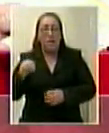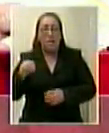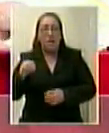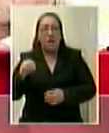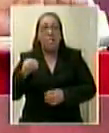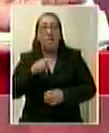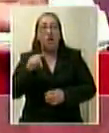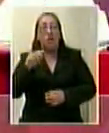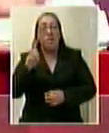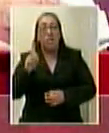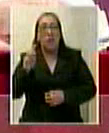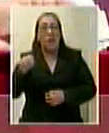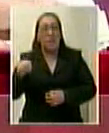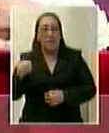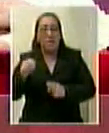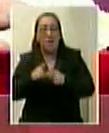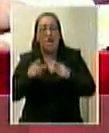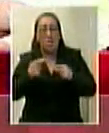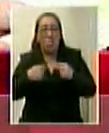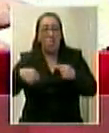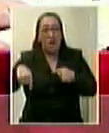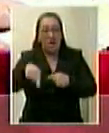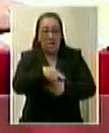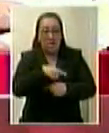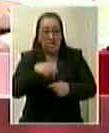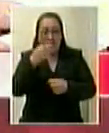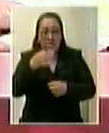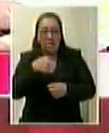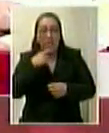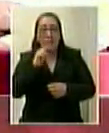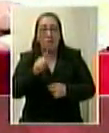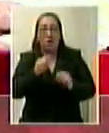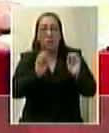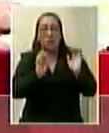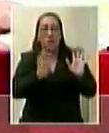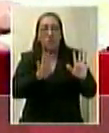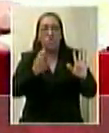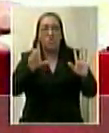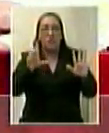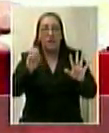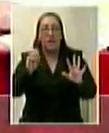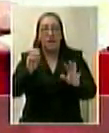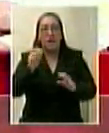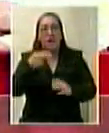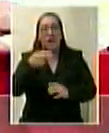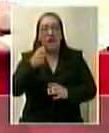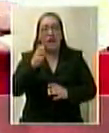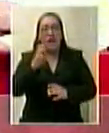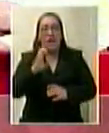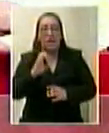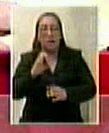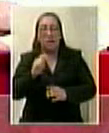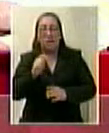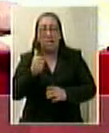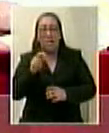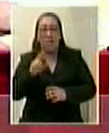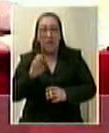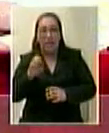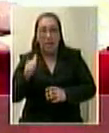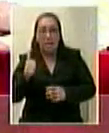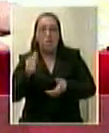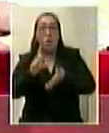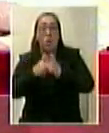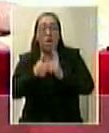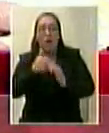042-2009-MEM-DM. Es decir, el área original era de 1.970 hectáreas. Que luego de la suscripción del acta